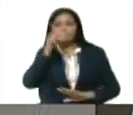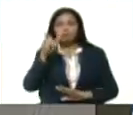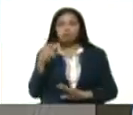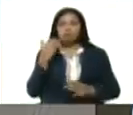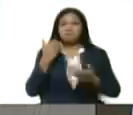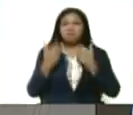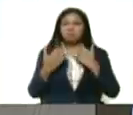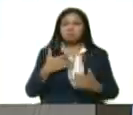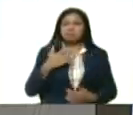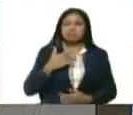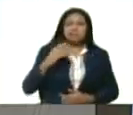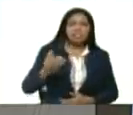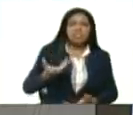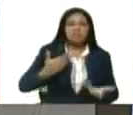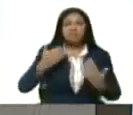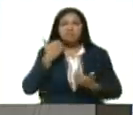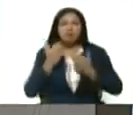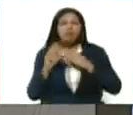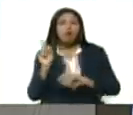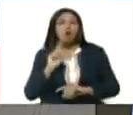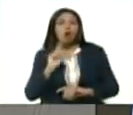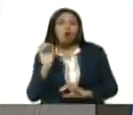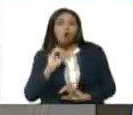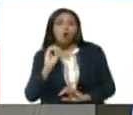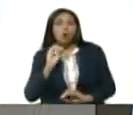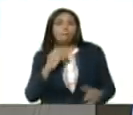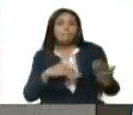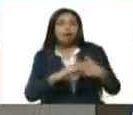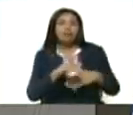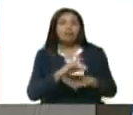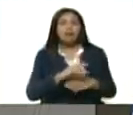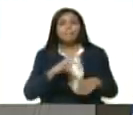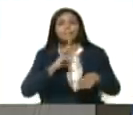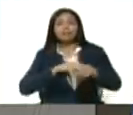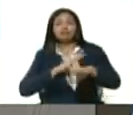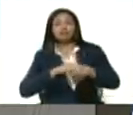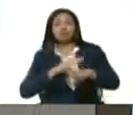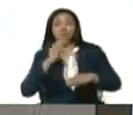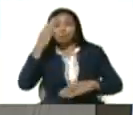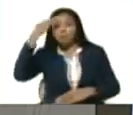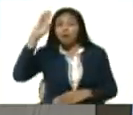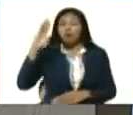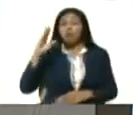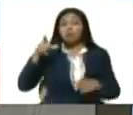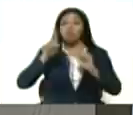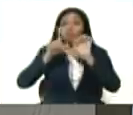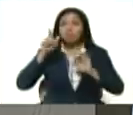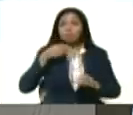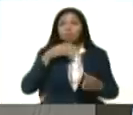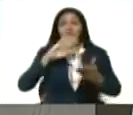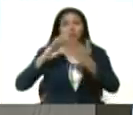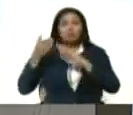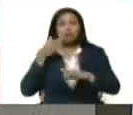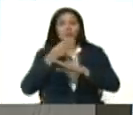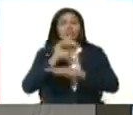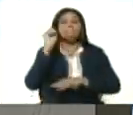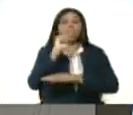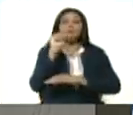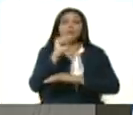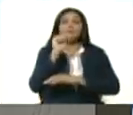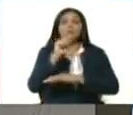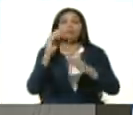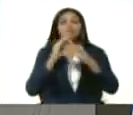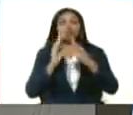con síntomas, o cuando acuda la misión médica cubana, los médicos integrales comunitarios, a tocar la puerta de su